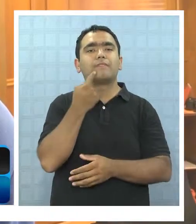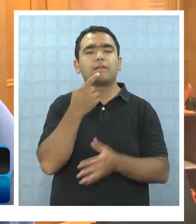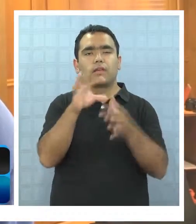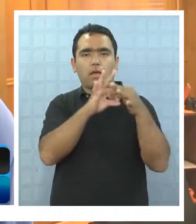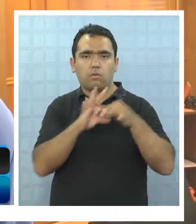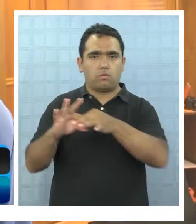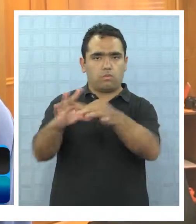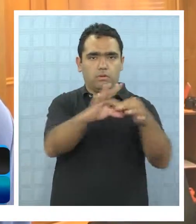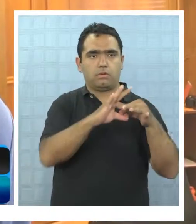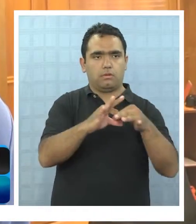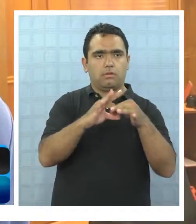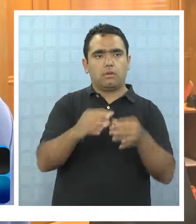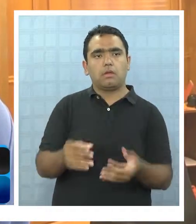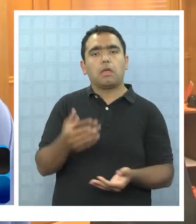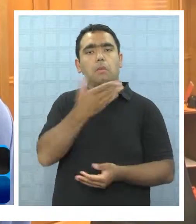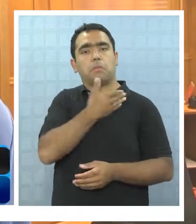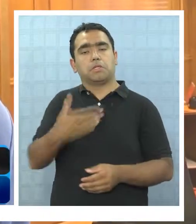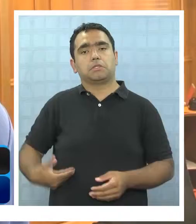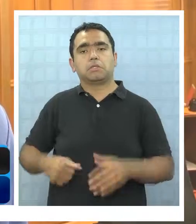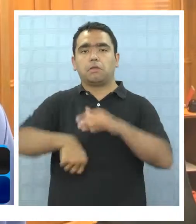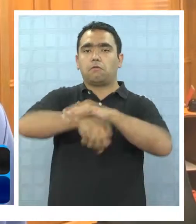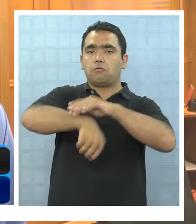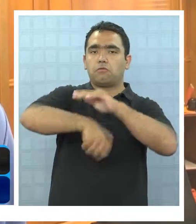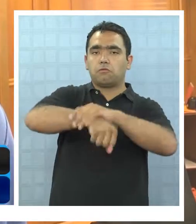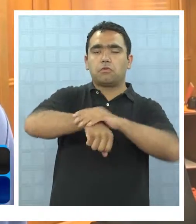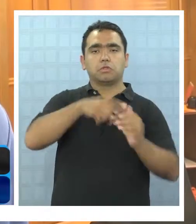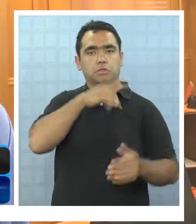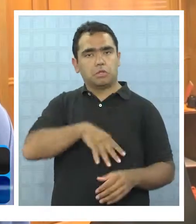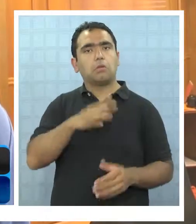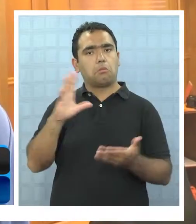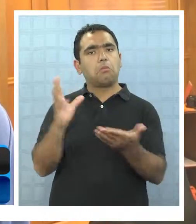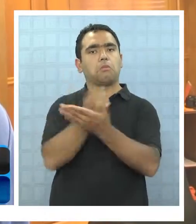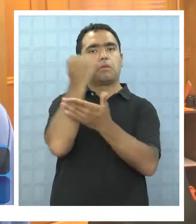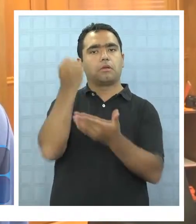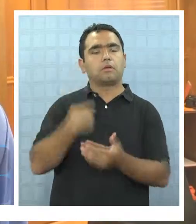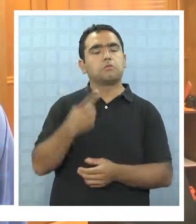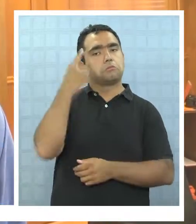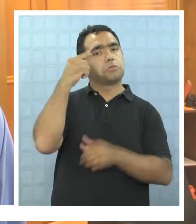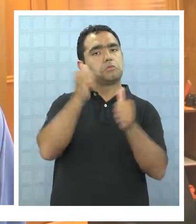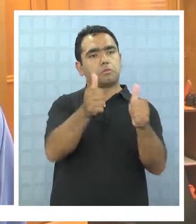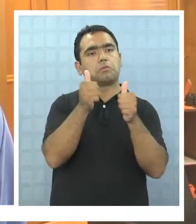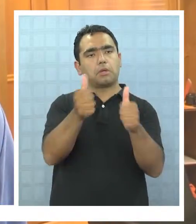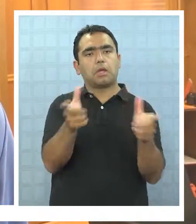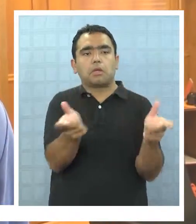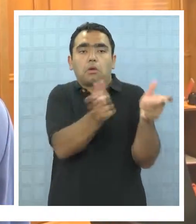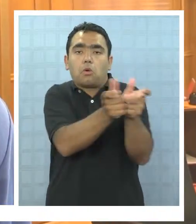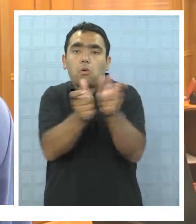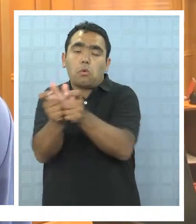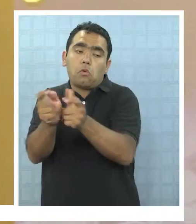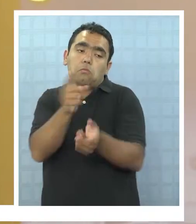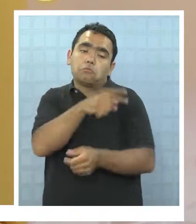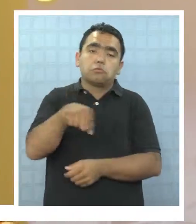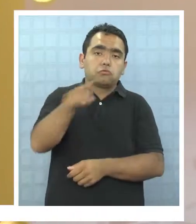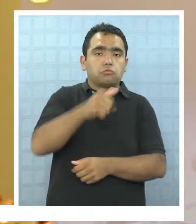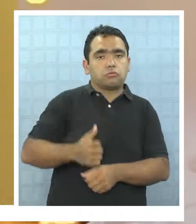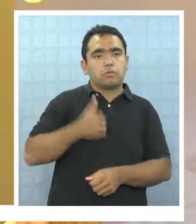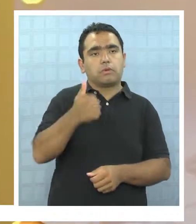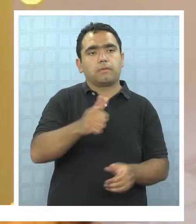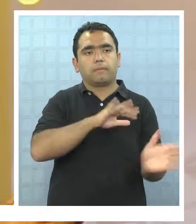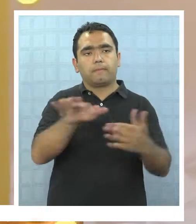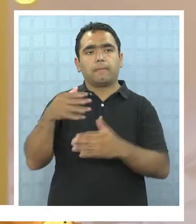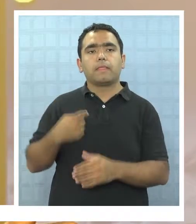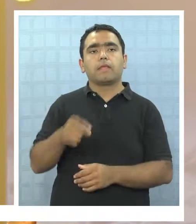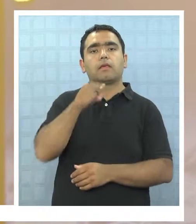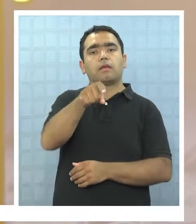de unión y el presidente del fútbol chileno lo ha logrado, así que a me parece bien, hay que escuchar la voluntad de los clubes. El